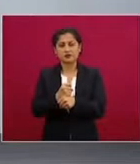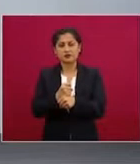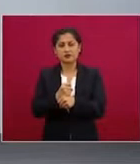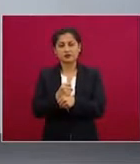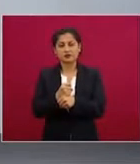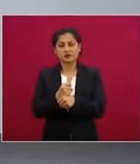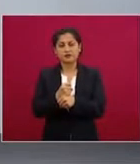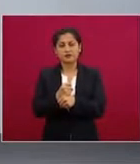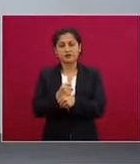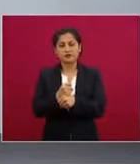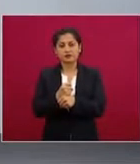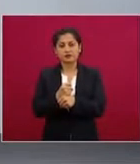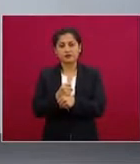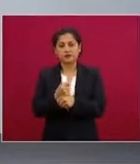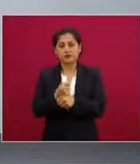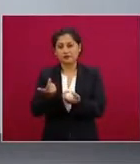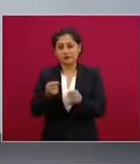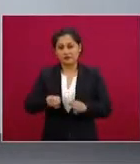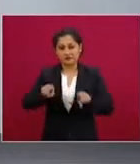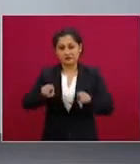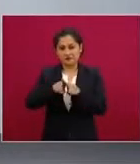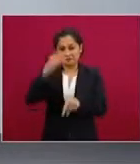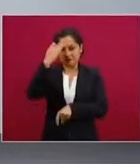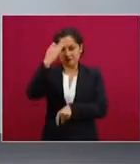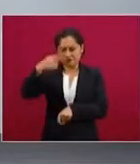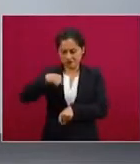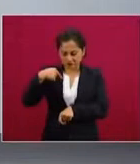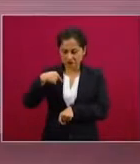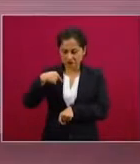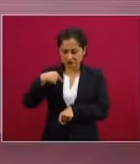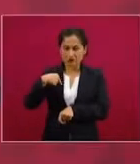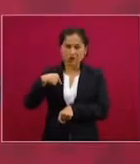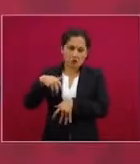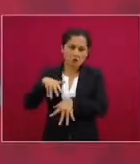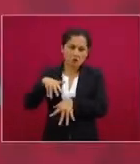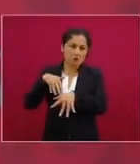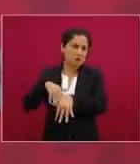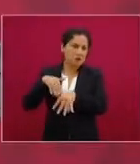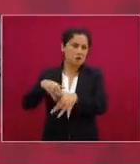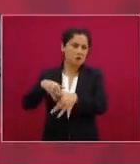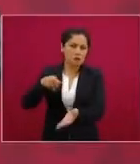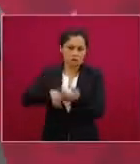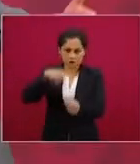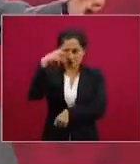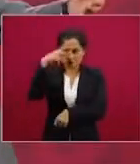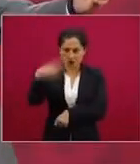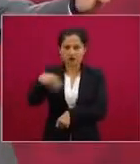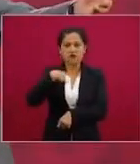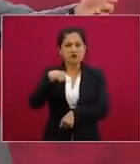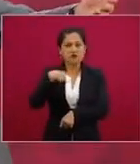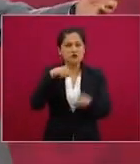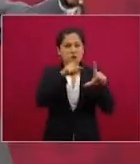llevo andando el país ya bastante tiempo, para llevar agua